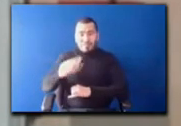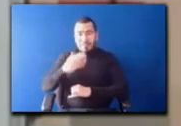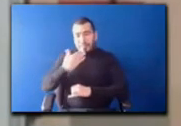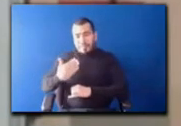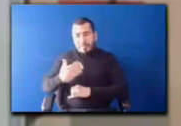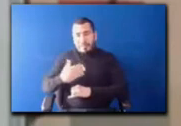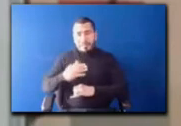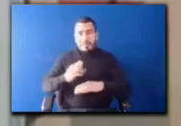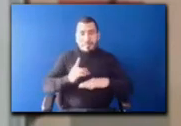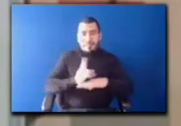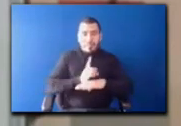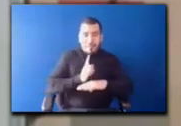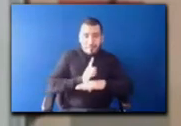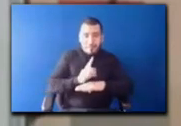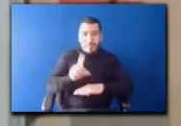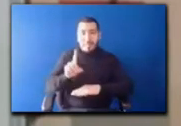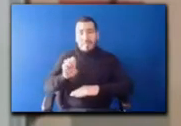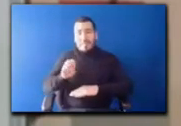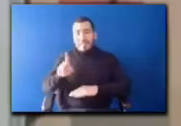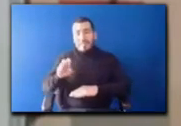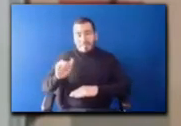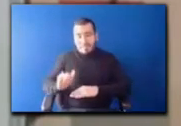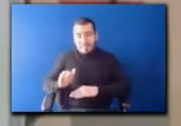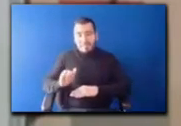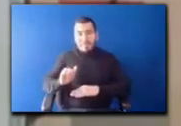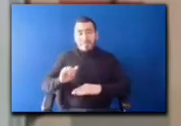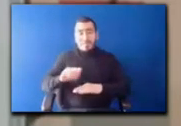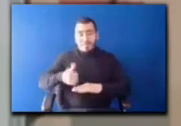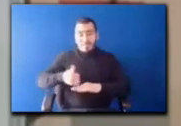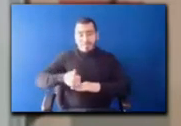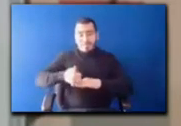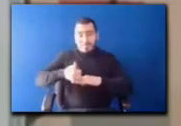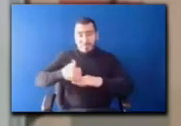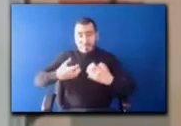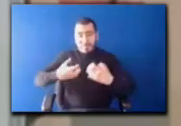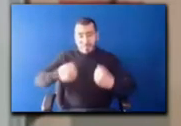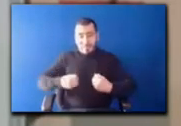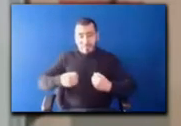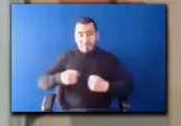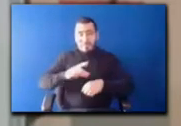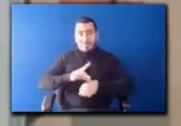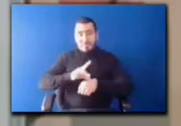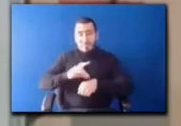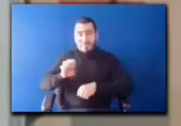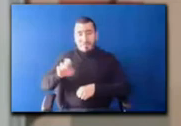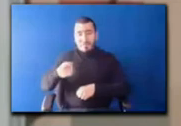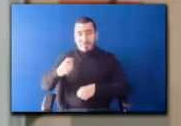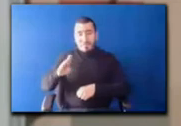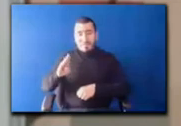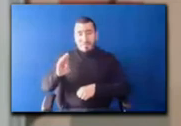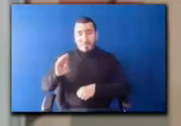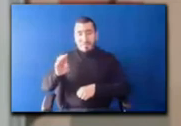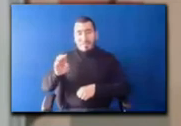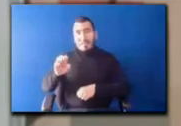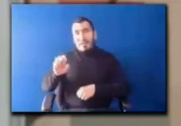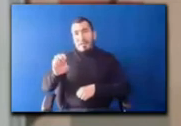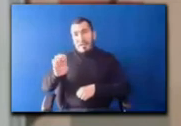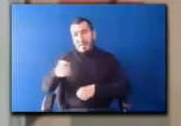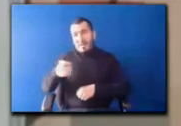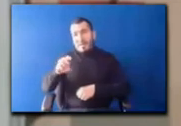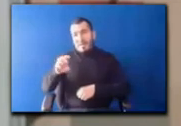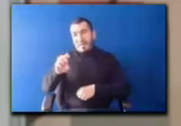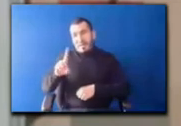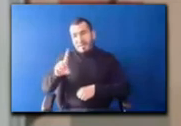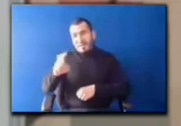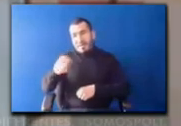decana de ICI de la Rosadaza, al gerente de esta sede, el señor doctor Edgar Guarteros, a nuestros docentes, personal administrativo,